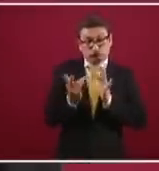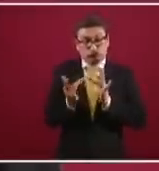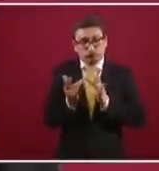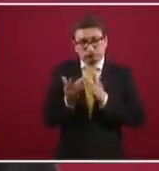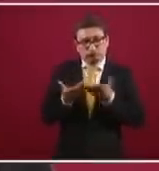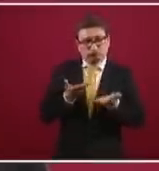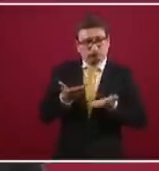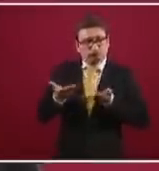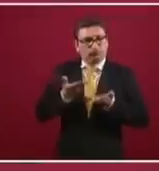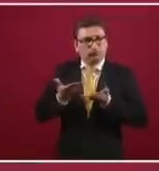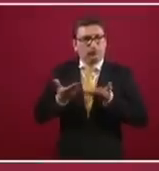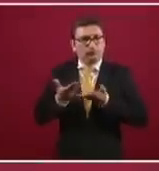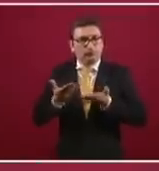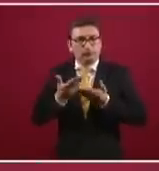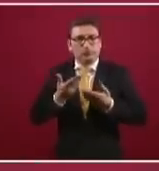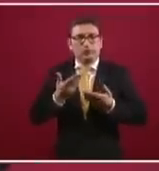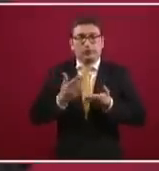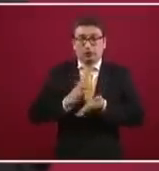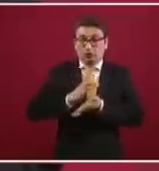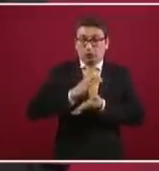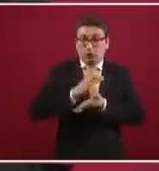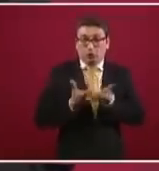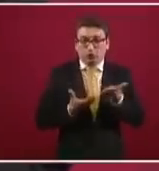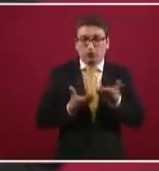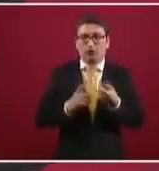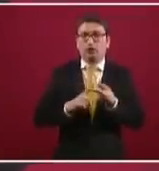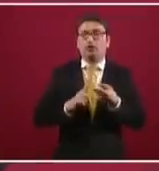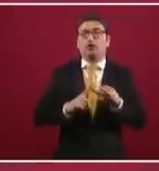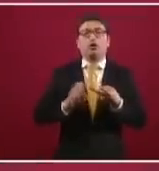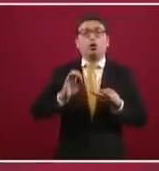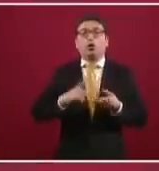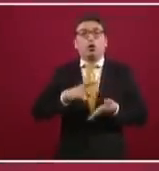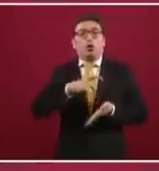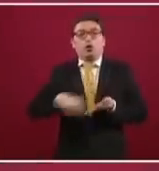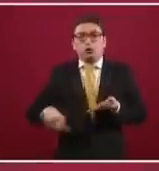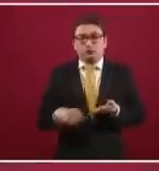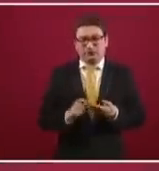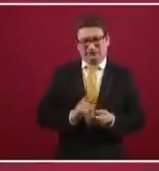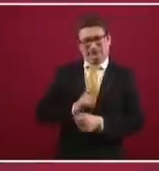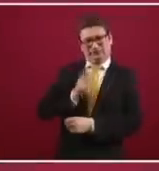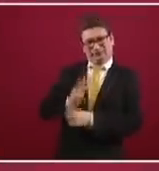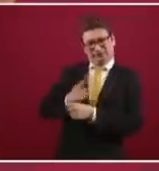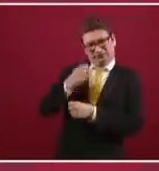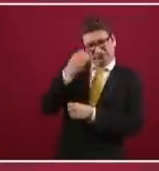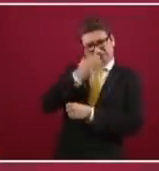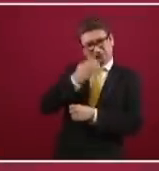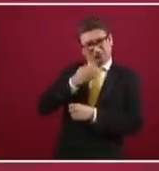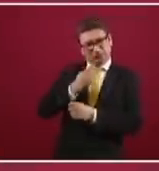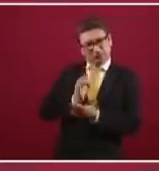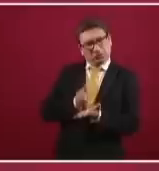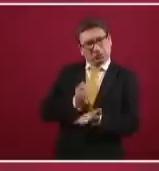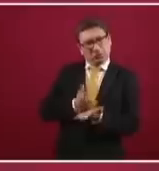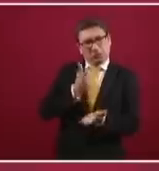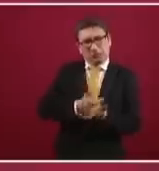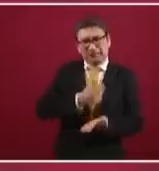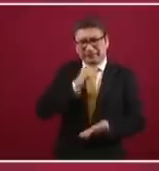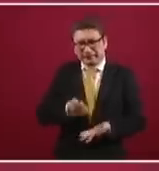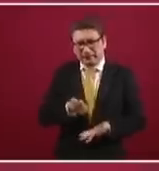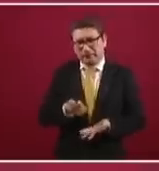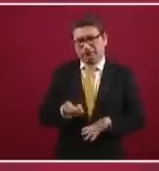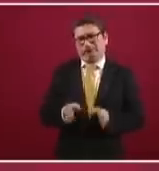se va a llevar a cabo una compra y no han pagado impuestos, pues ¿cómo